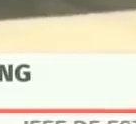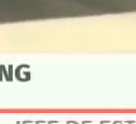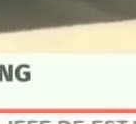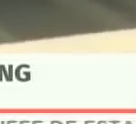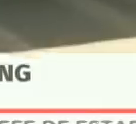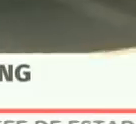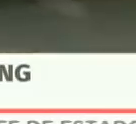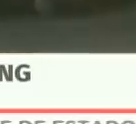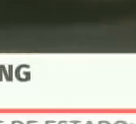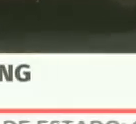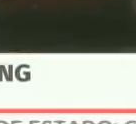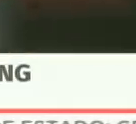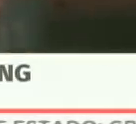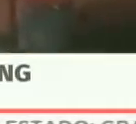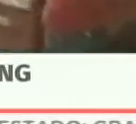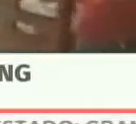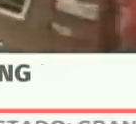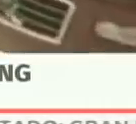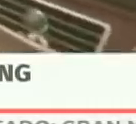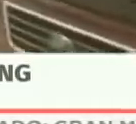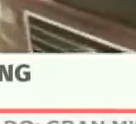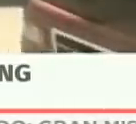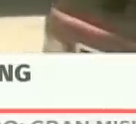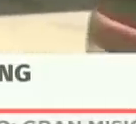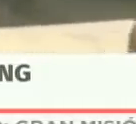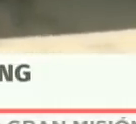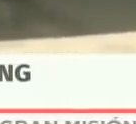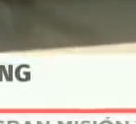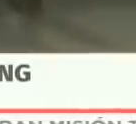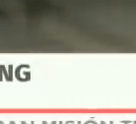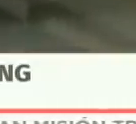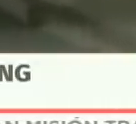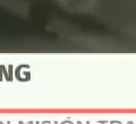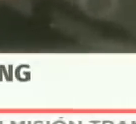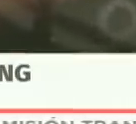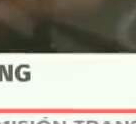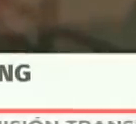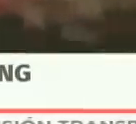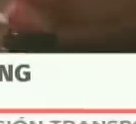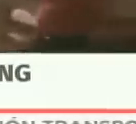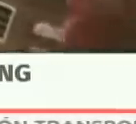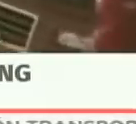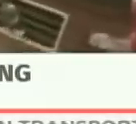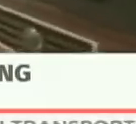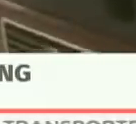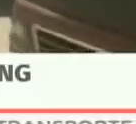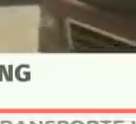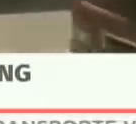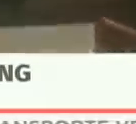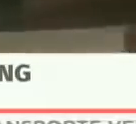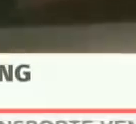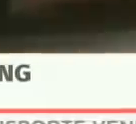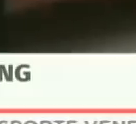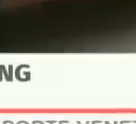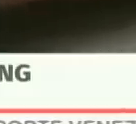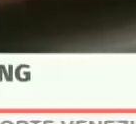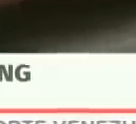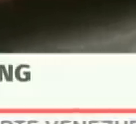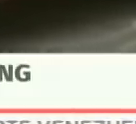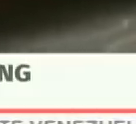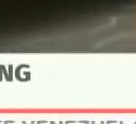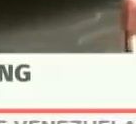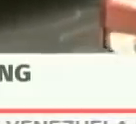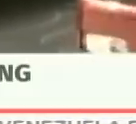mano de los irresponsables que se dedicaron a diferentes guarimbas en el territorio nacional. Nos destruyeron autobuses, nos